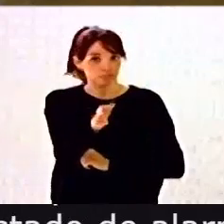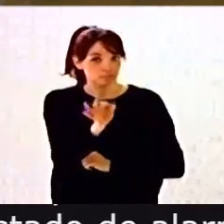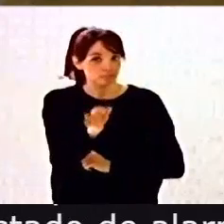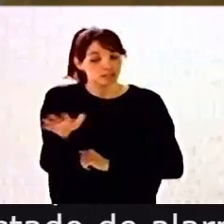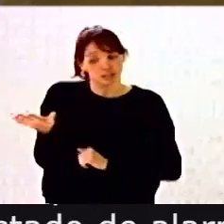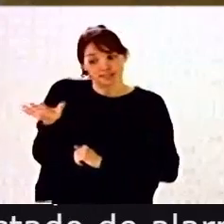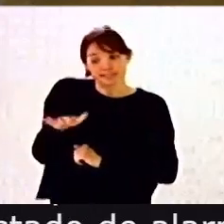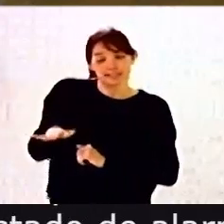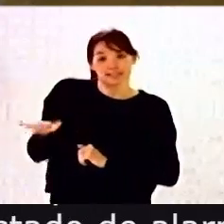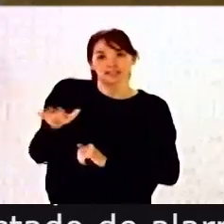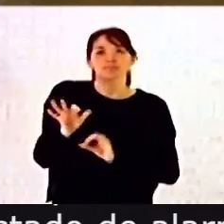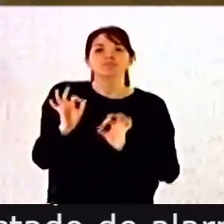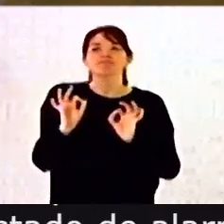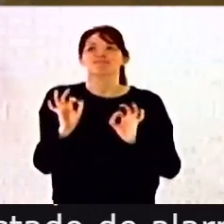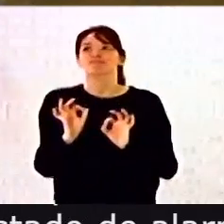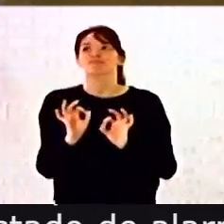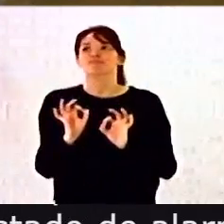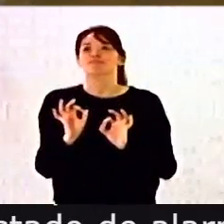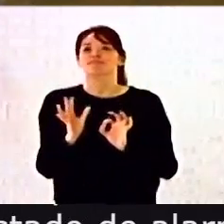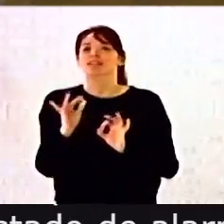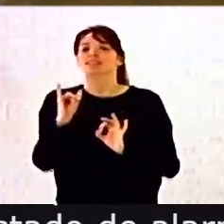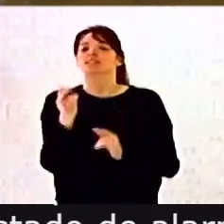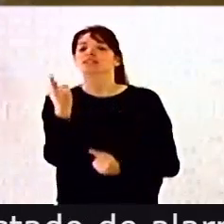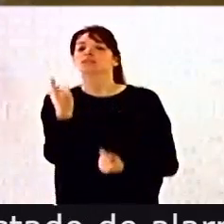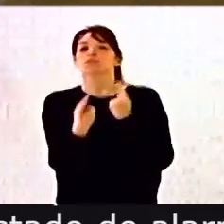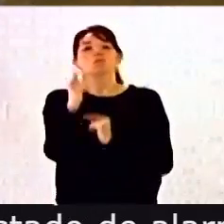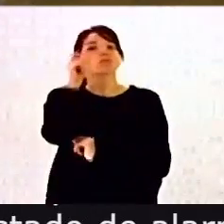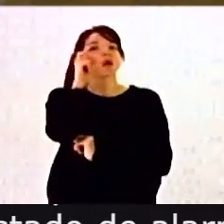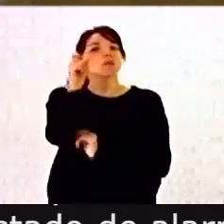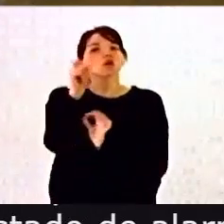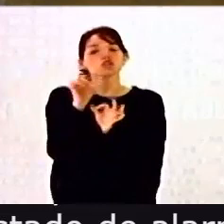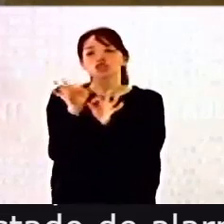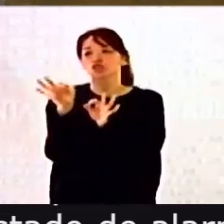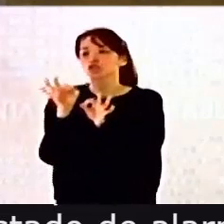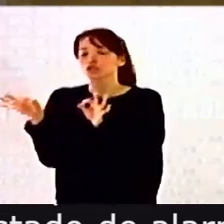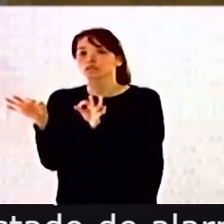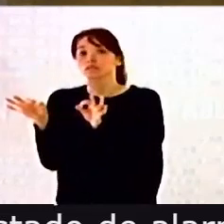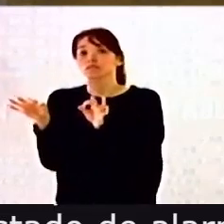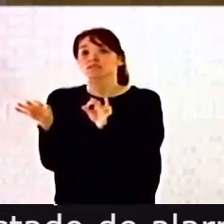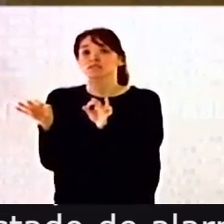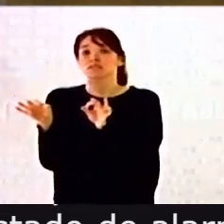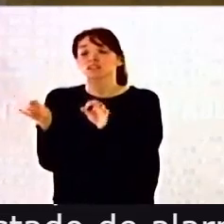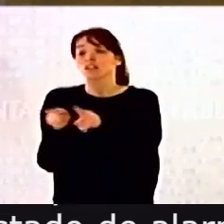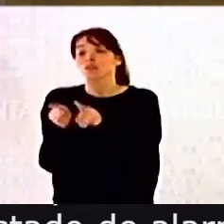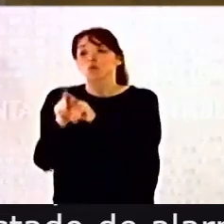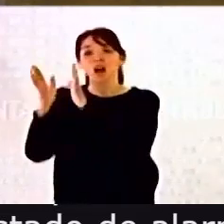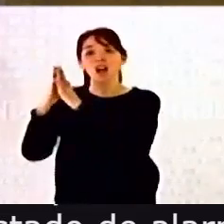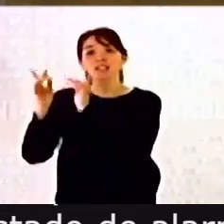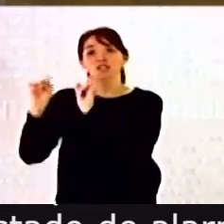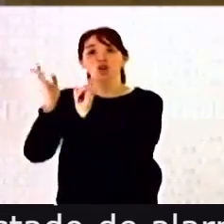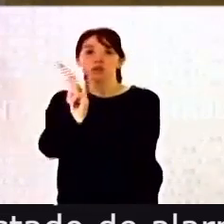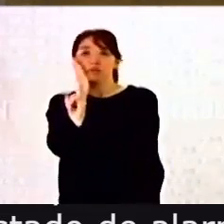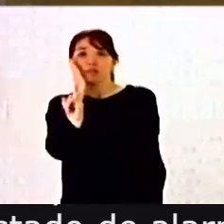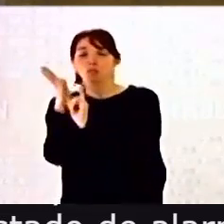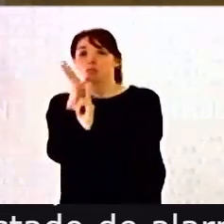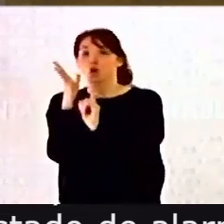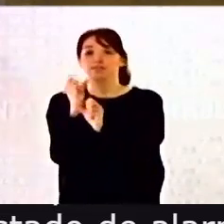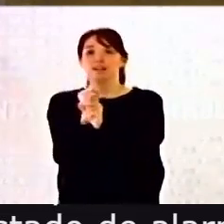ahí es una zona donde hay pueblos que son dormitorios de gente que trabaja en la ciudad de